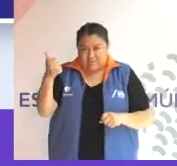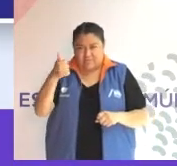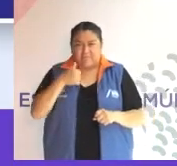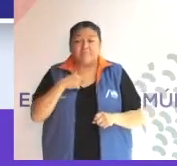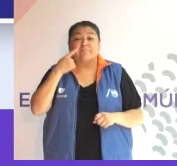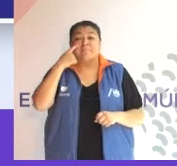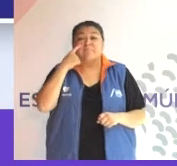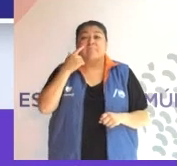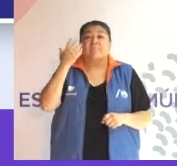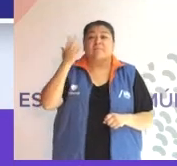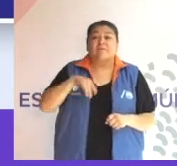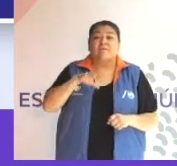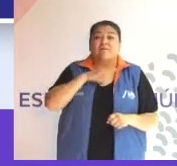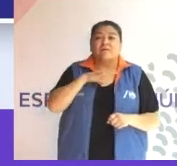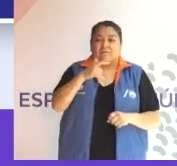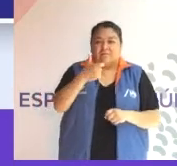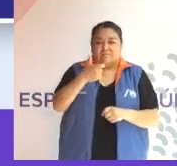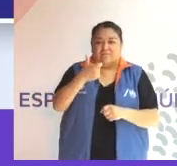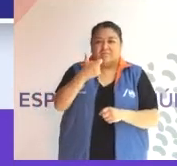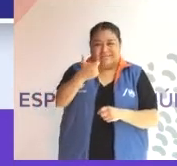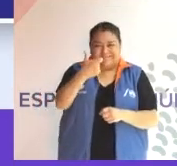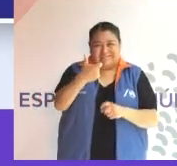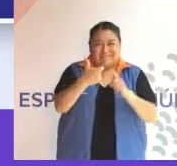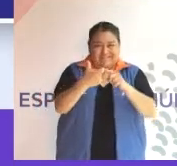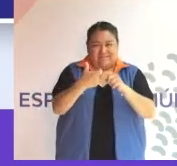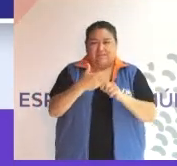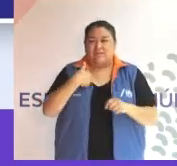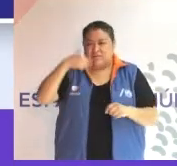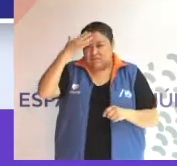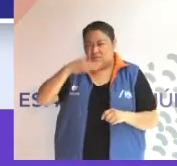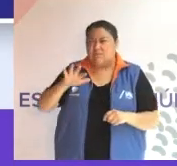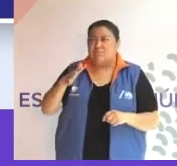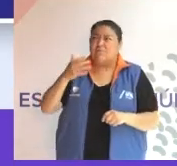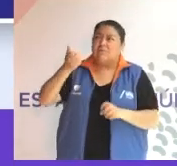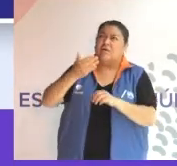Y de dinero, por ejemplo. Teníamos un promedio en el